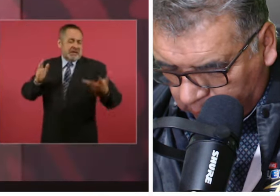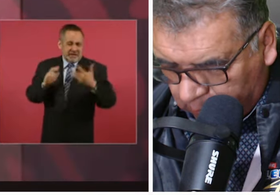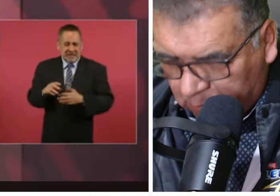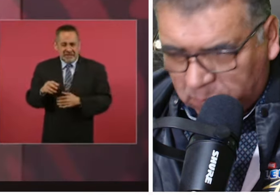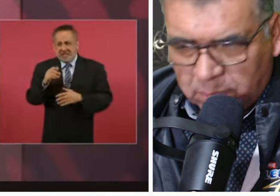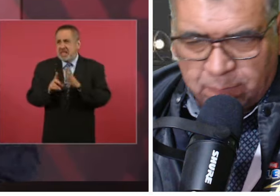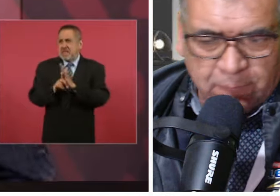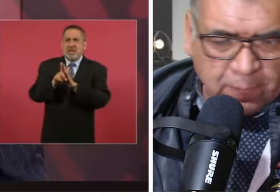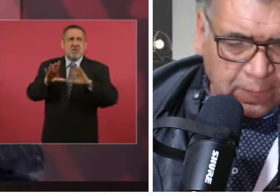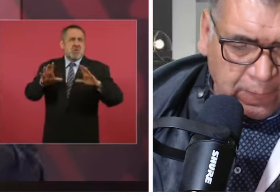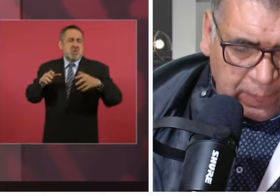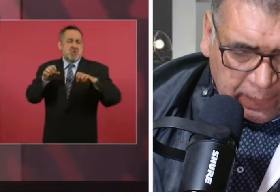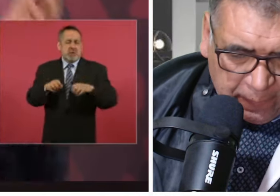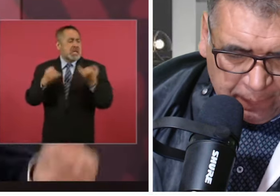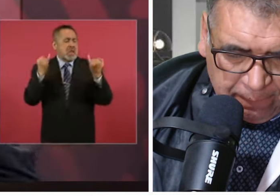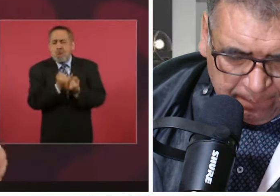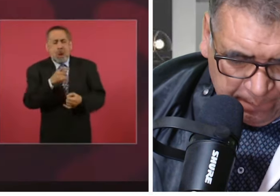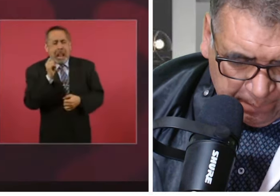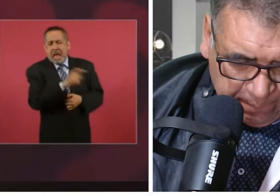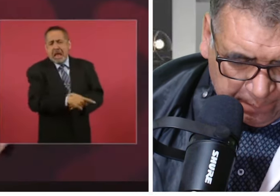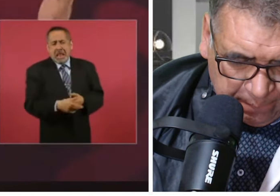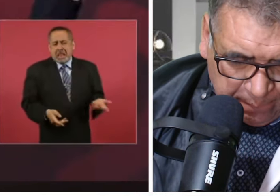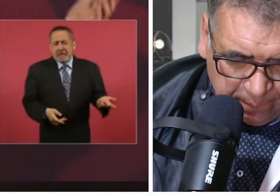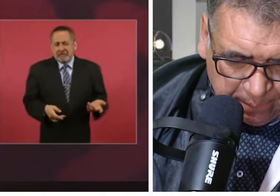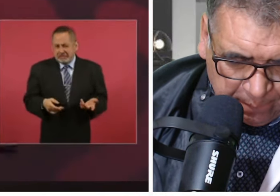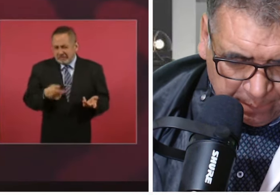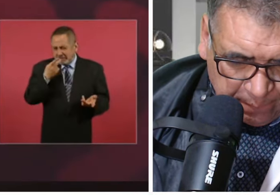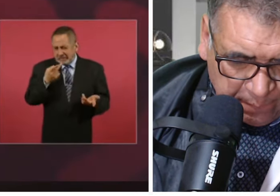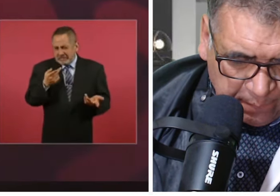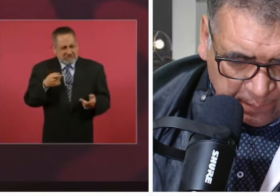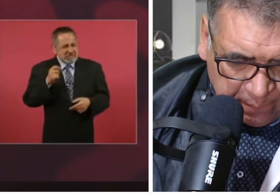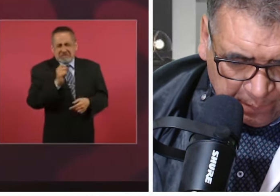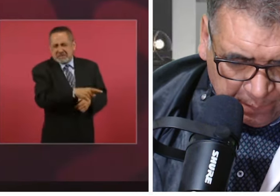sus departamentos, como él, pues, ¿para qué vamos a andar?